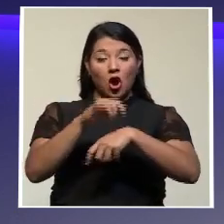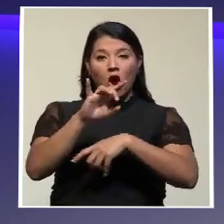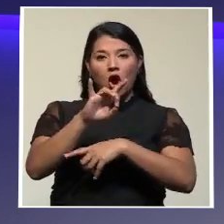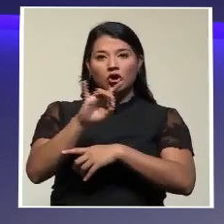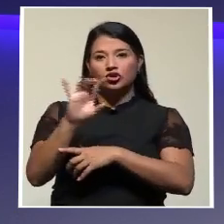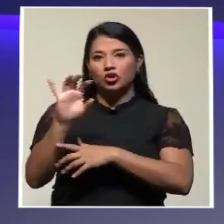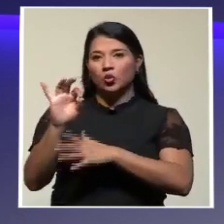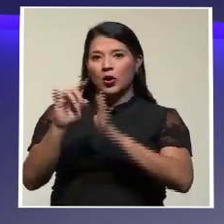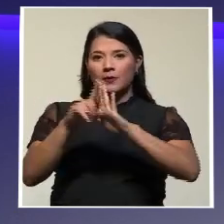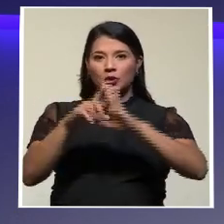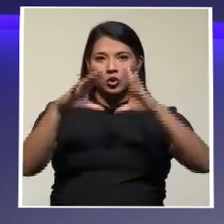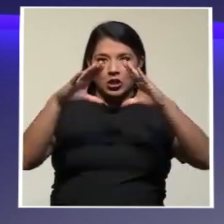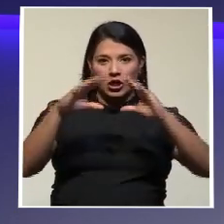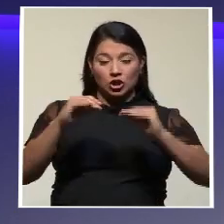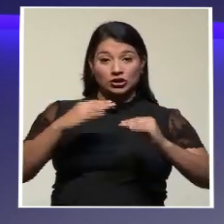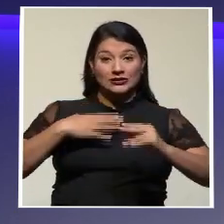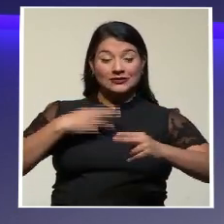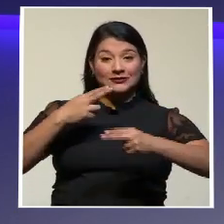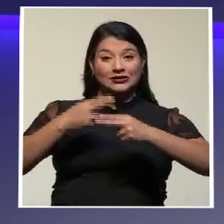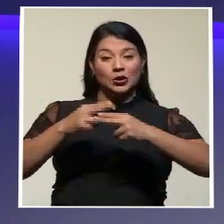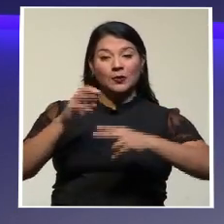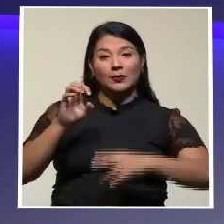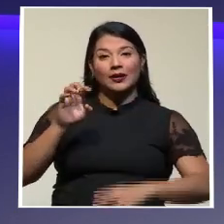noche. Soy Ernesto Rivera.